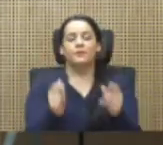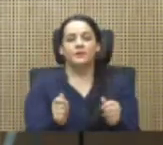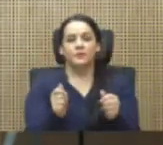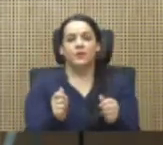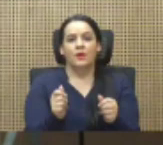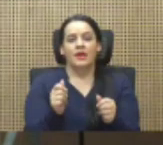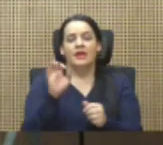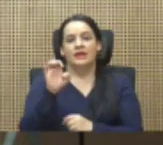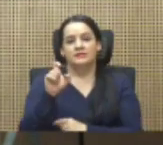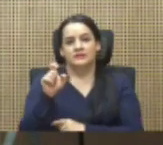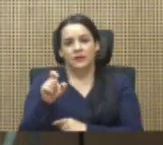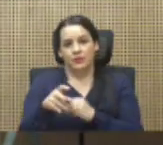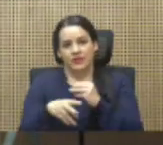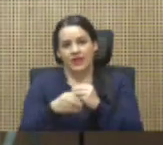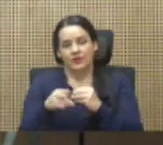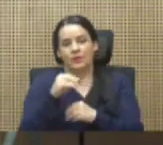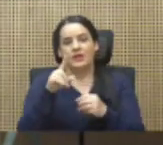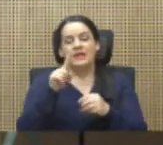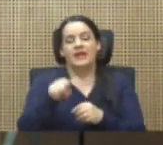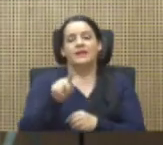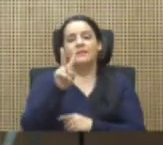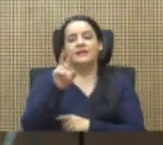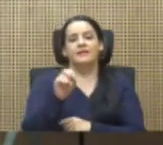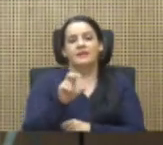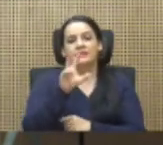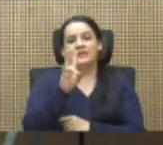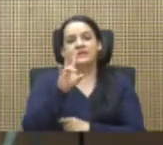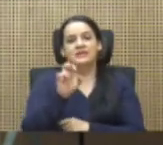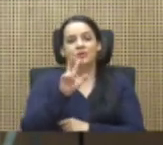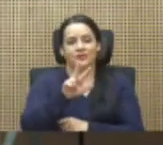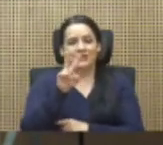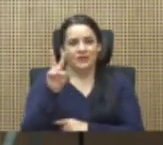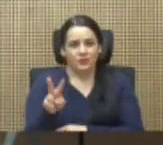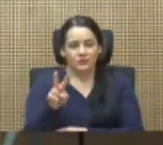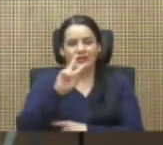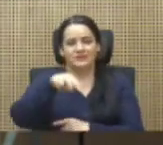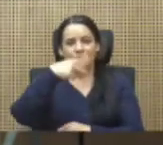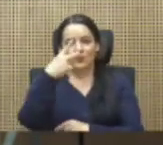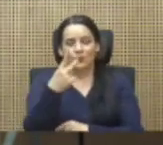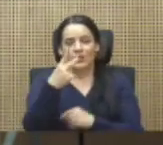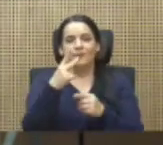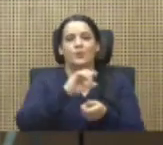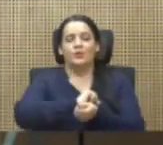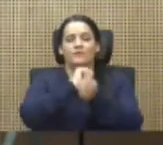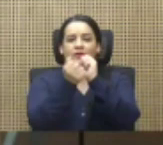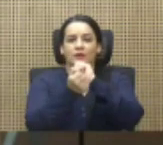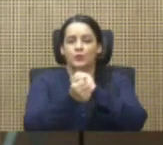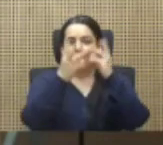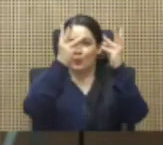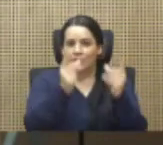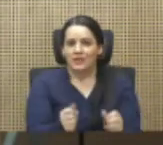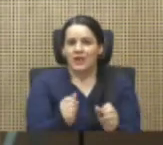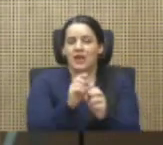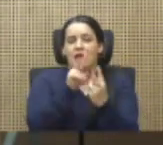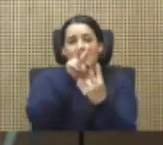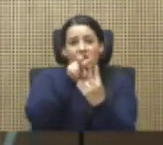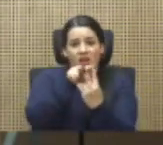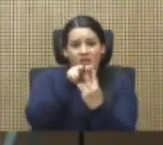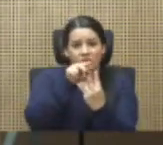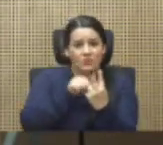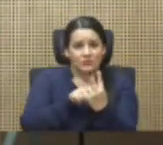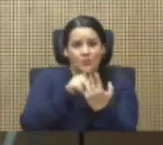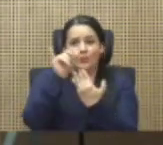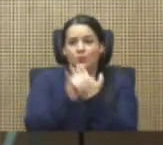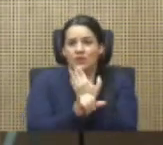el 23.732 que es la segunda modificación presupuestaria y en ninguna de esas